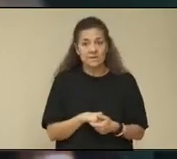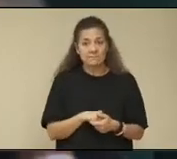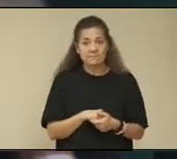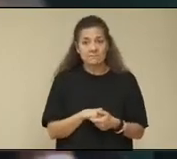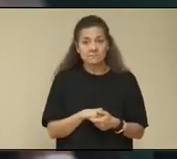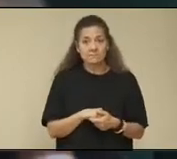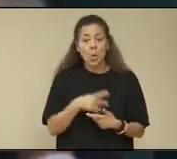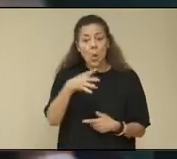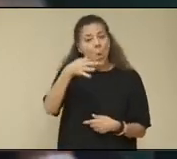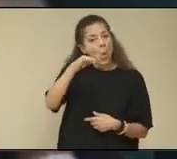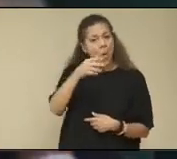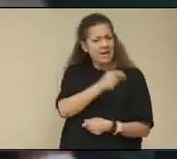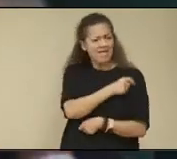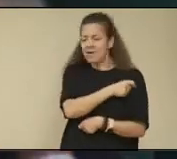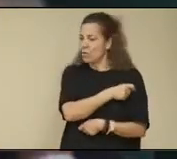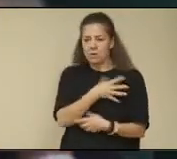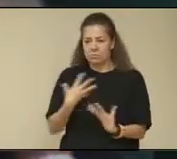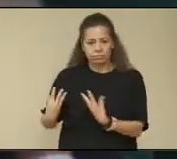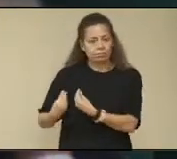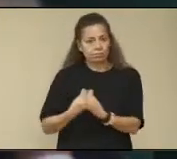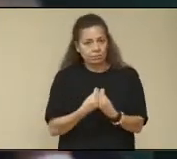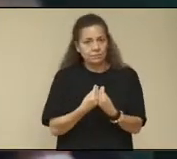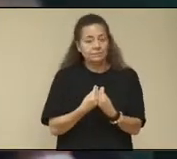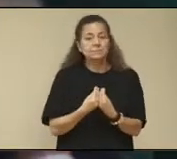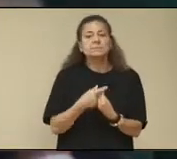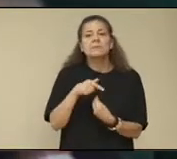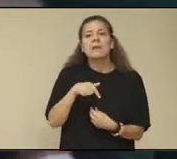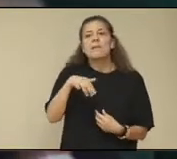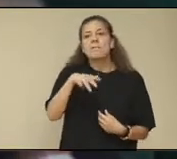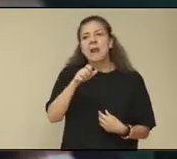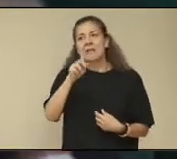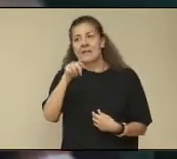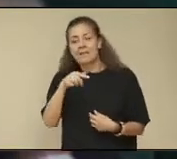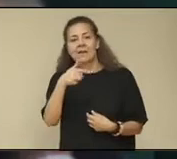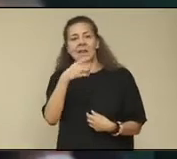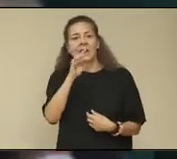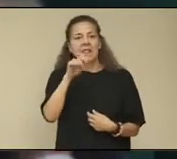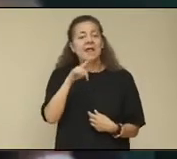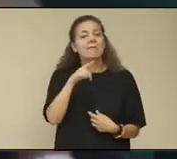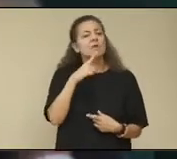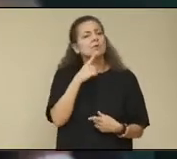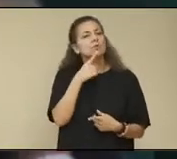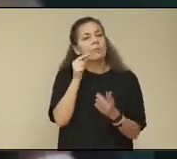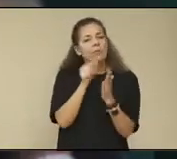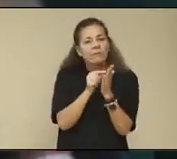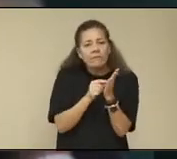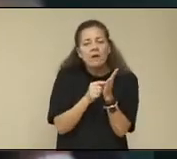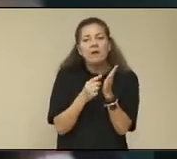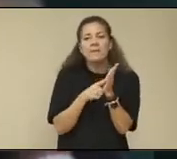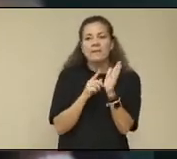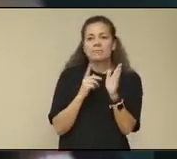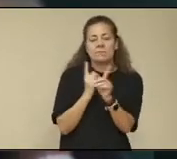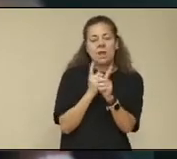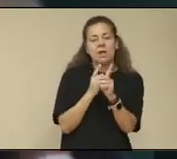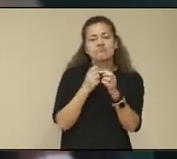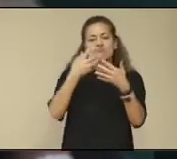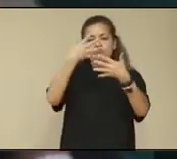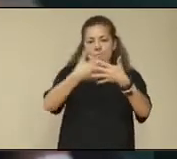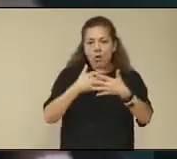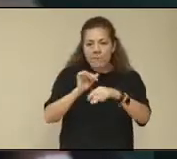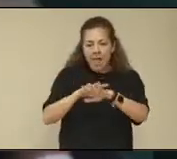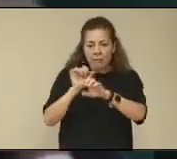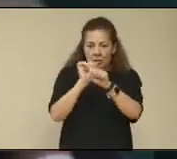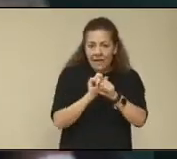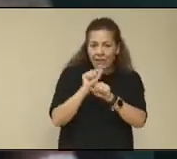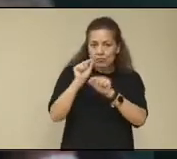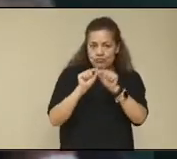otras medidas, ¿no? En el caso de la malaria está evidente, ¿no? Las medidas profilácticas de diagnóstico, las mosquiteras con